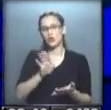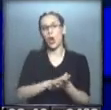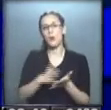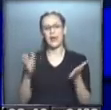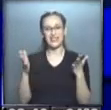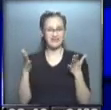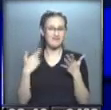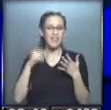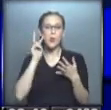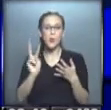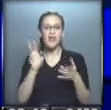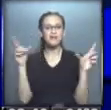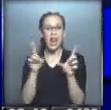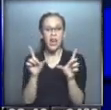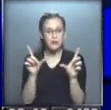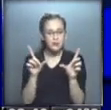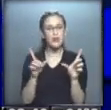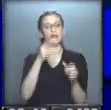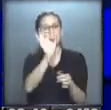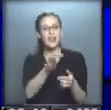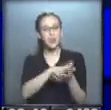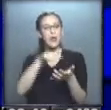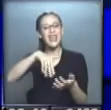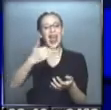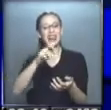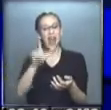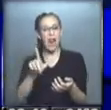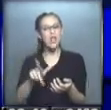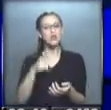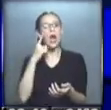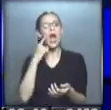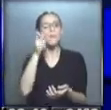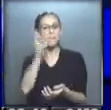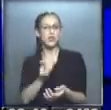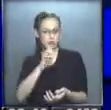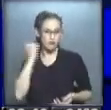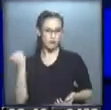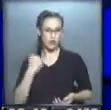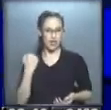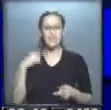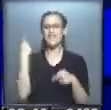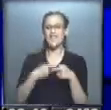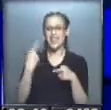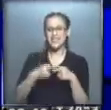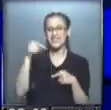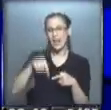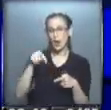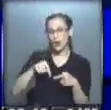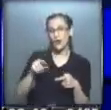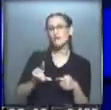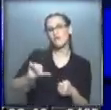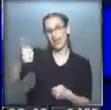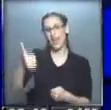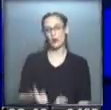lo que se ve obviamente en los medios y de lo que se sabe de Rafael Nadal, es una gran persona. Festejamos, por supuesto, que haya conseguido el